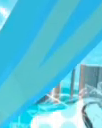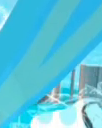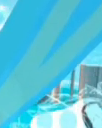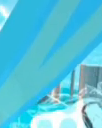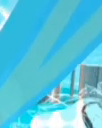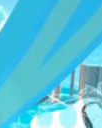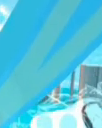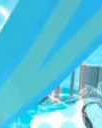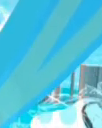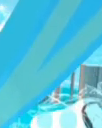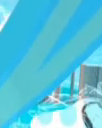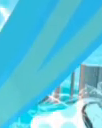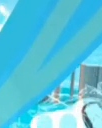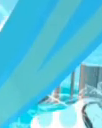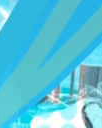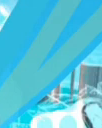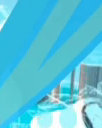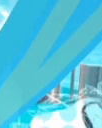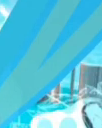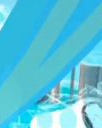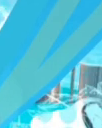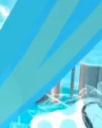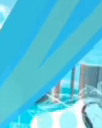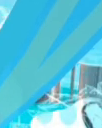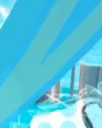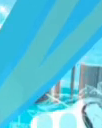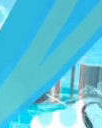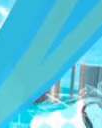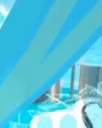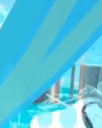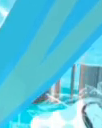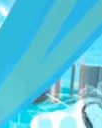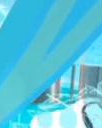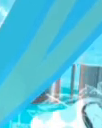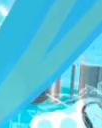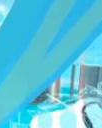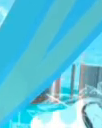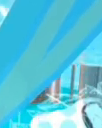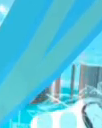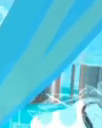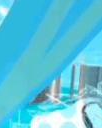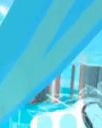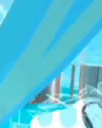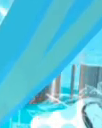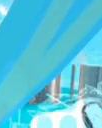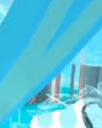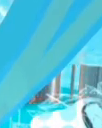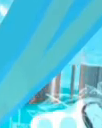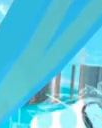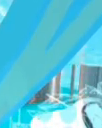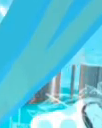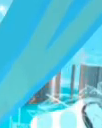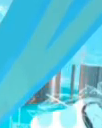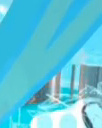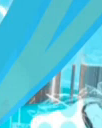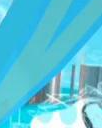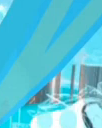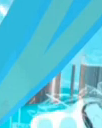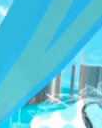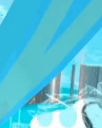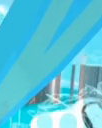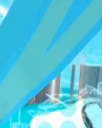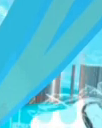porque felizmente Costa Rica siempre nos habíamos dado el gusto y el placer de andar libremente sin ese temor. Ese